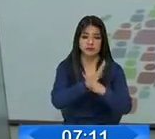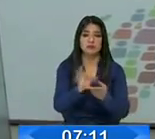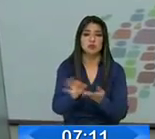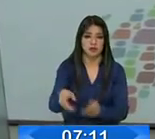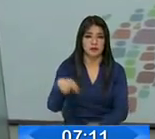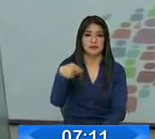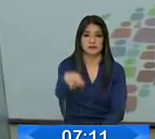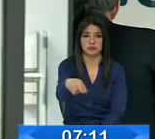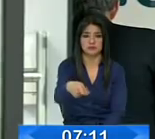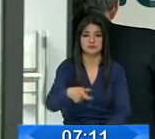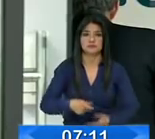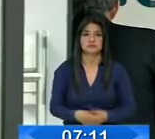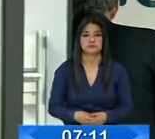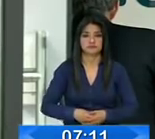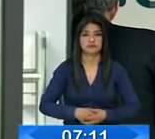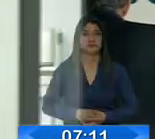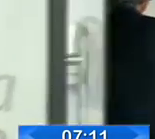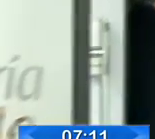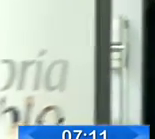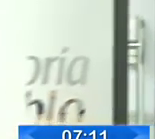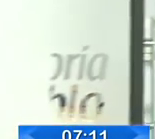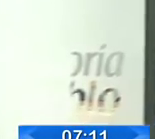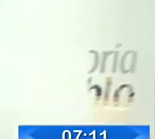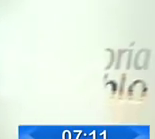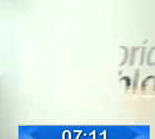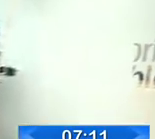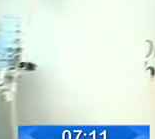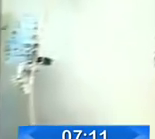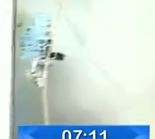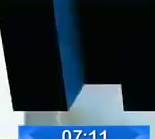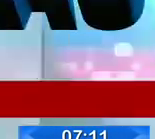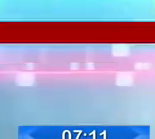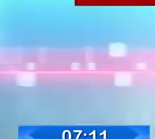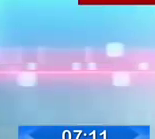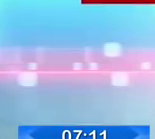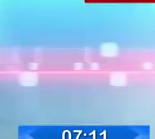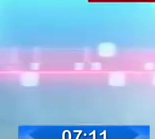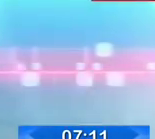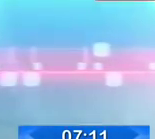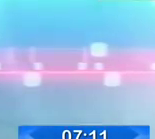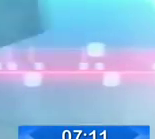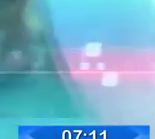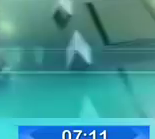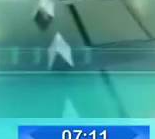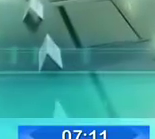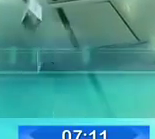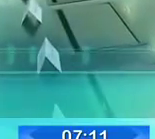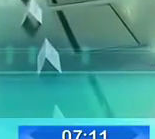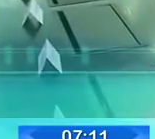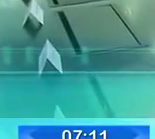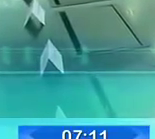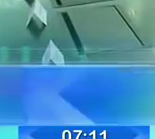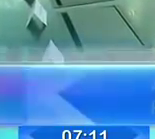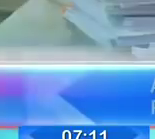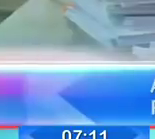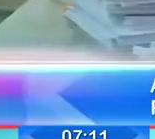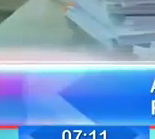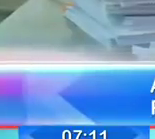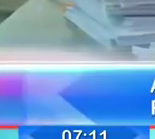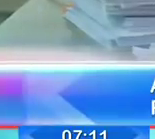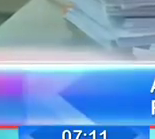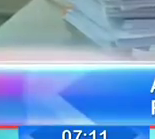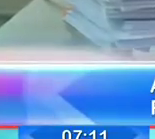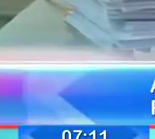del Pueblo, informó Héctor Romero. Este fue una pausa. Vamos a comentarles al retornar que al